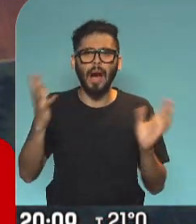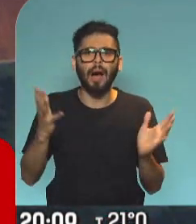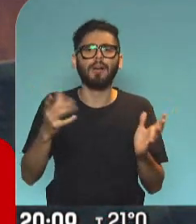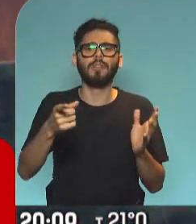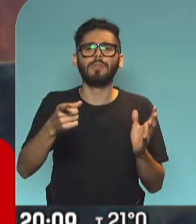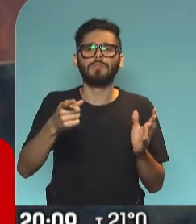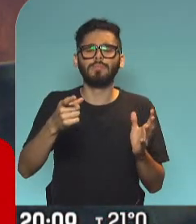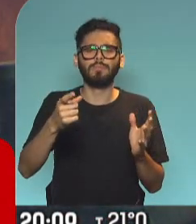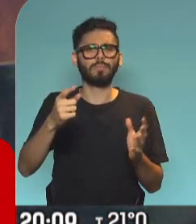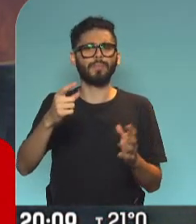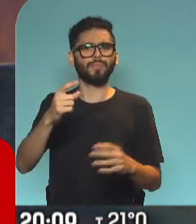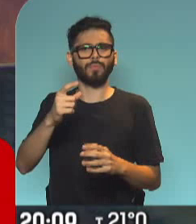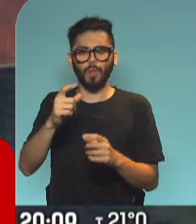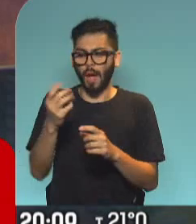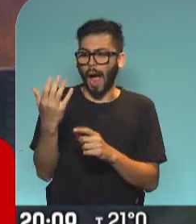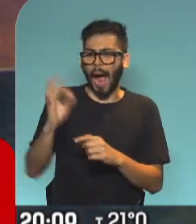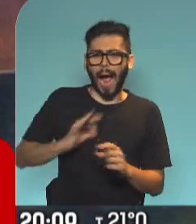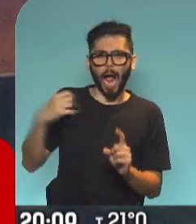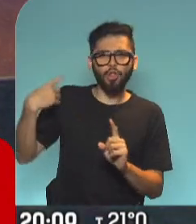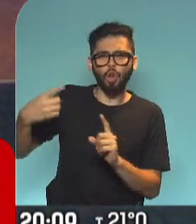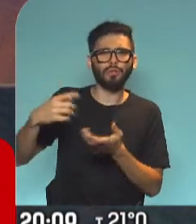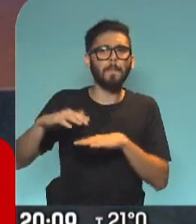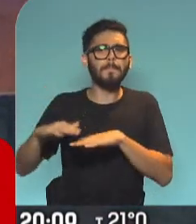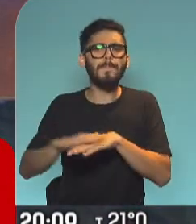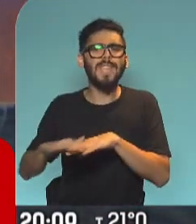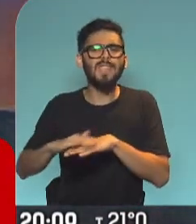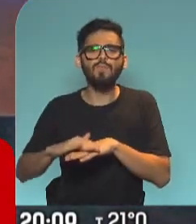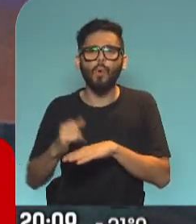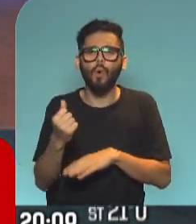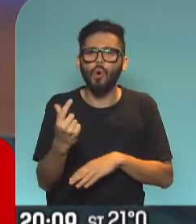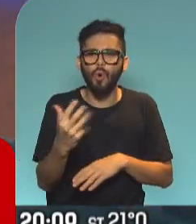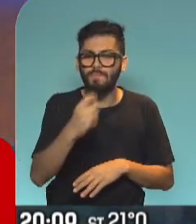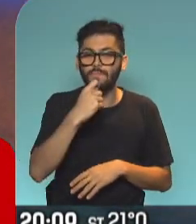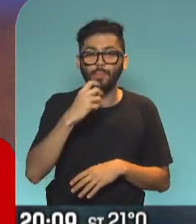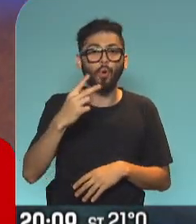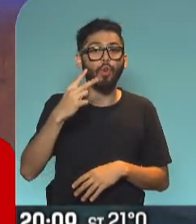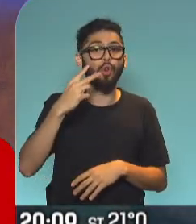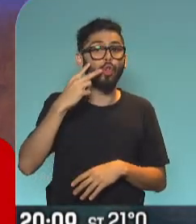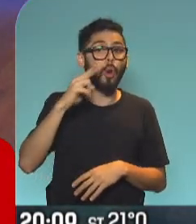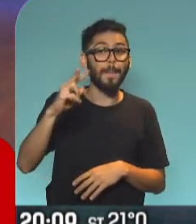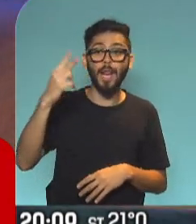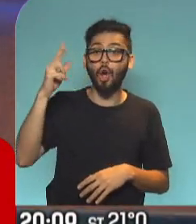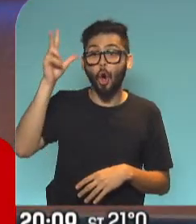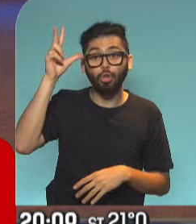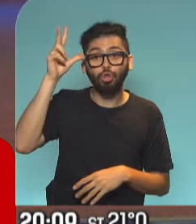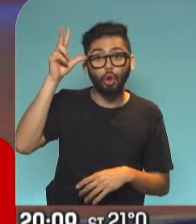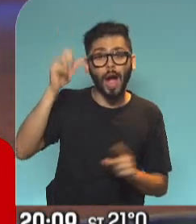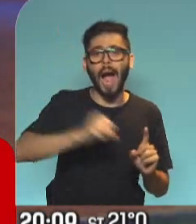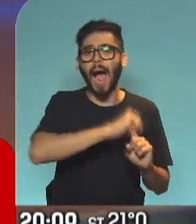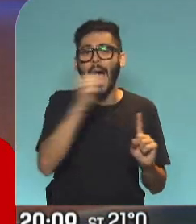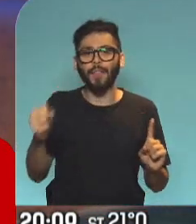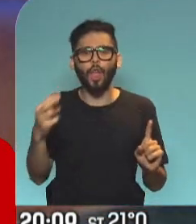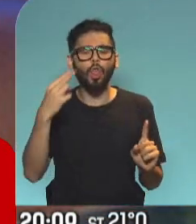evolución del haber mínimo en los últimos años? Fíjate, ahí tenemos diciembre del 2008 hasta agosto